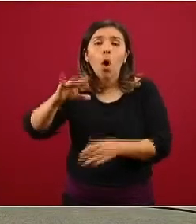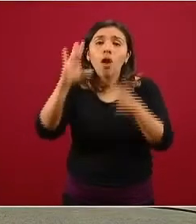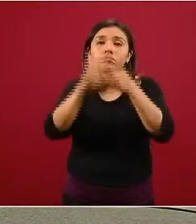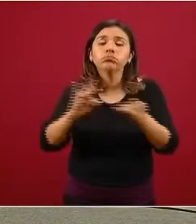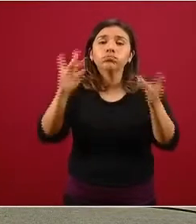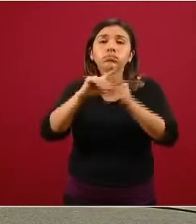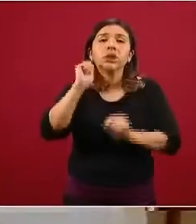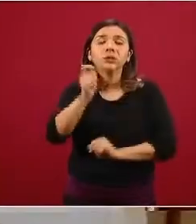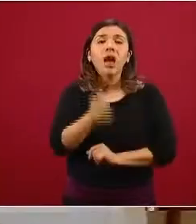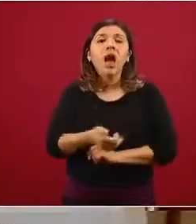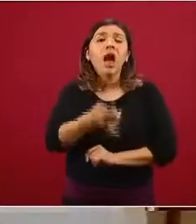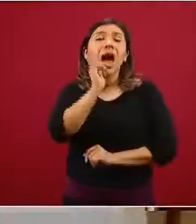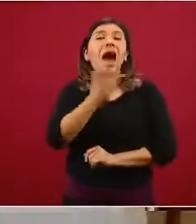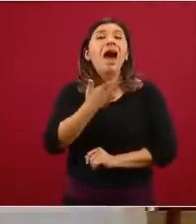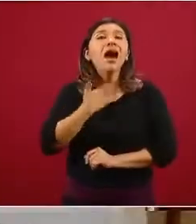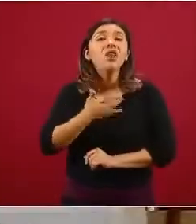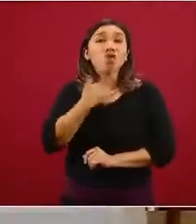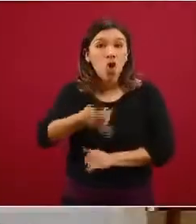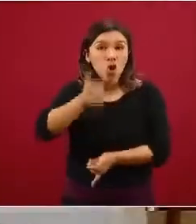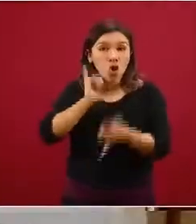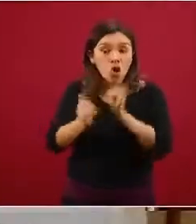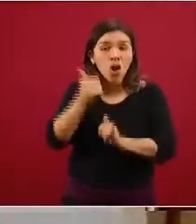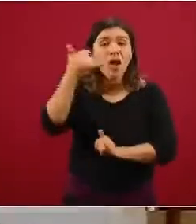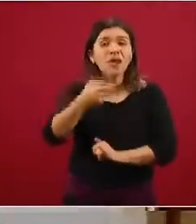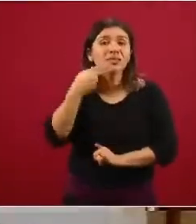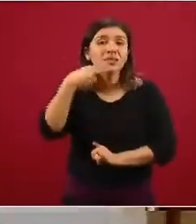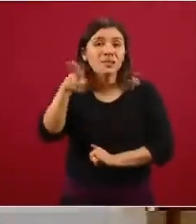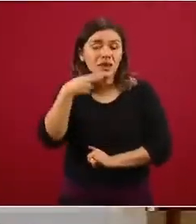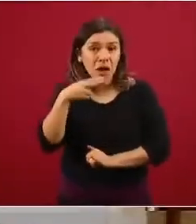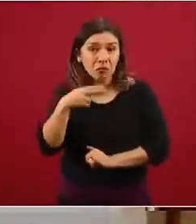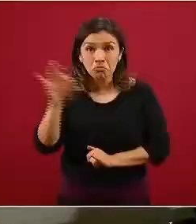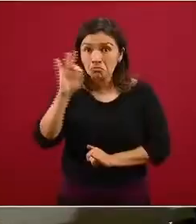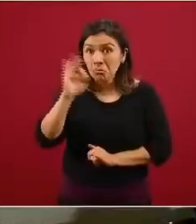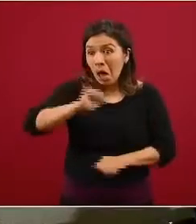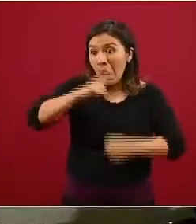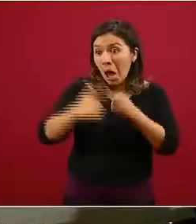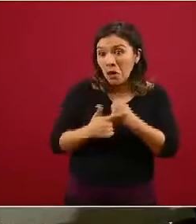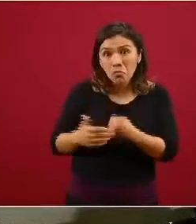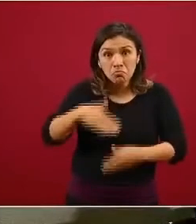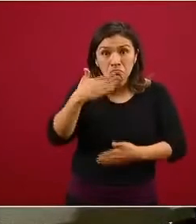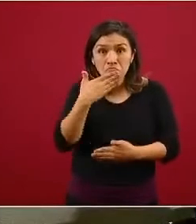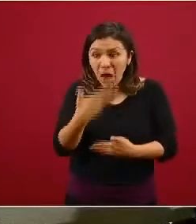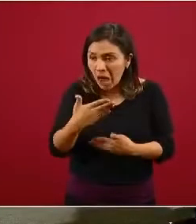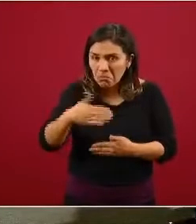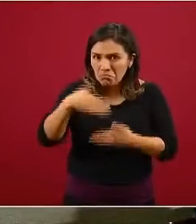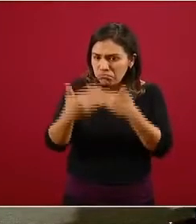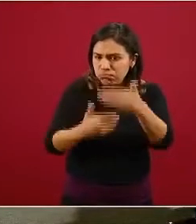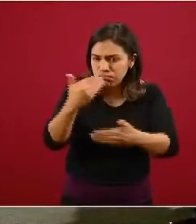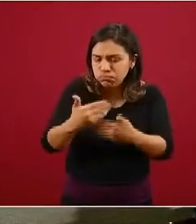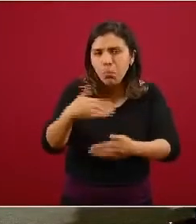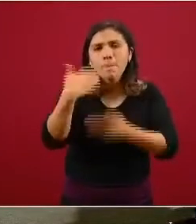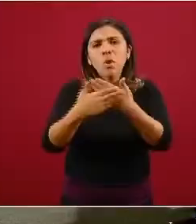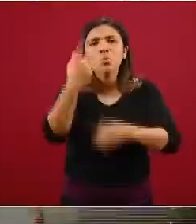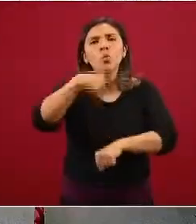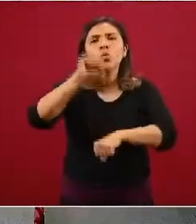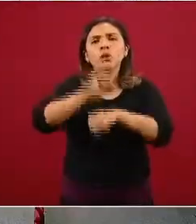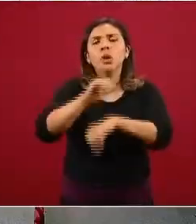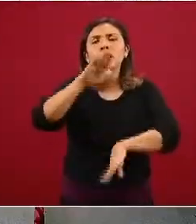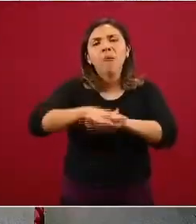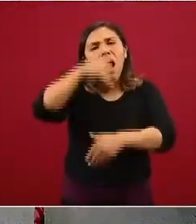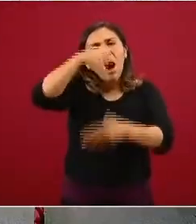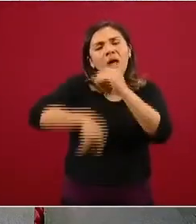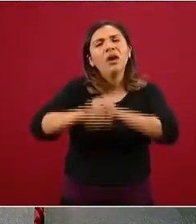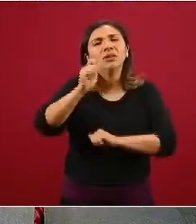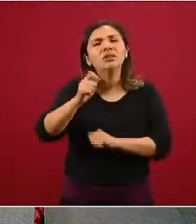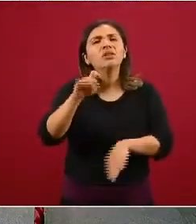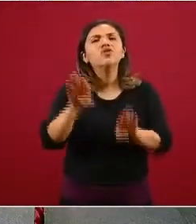y del consumo del tabaco. Si todo va bien y no hay otra disposición, algún cambio de planes, para la próxima semana hablaremos más ampliamente de